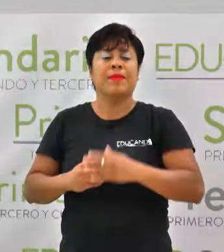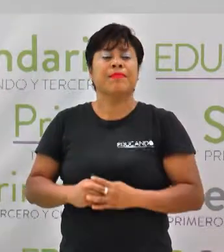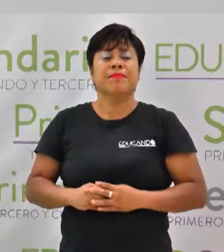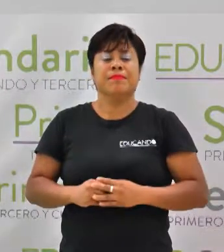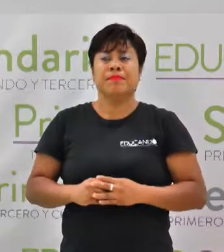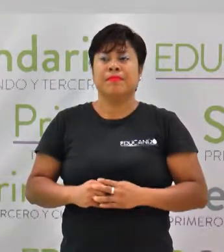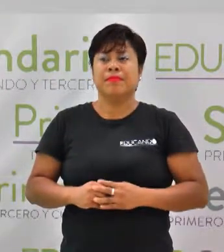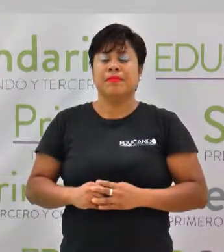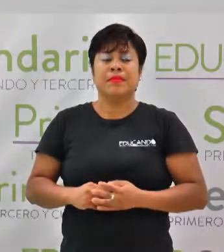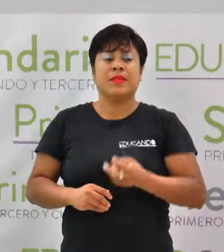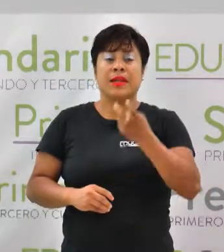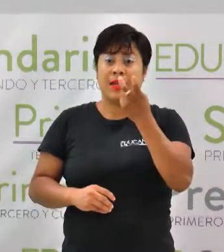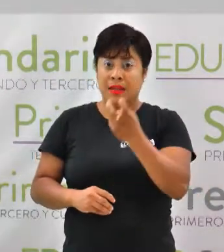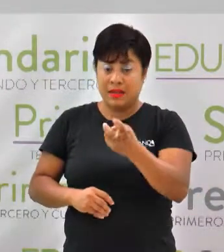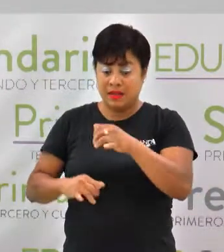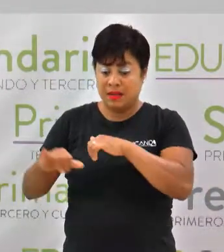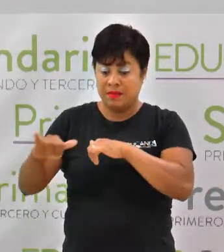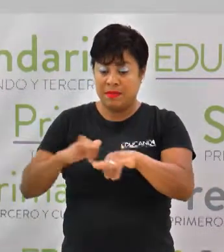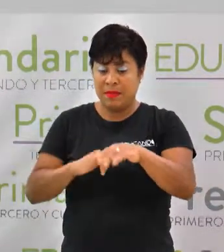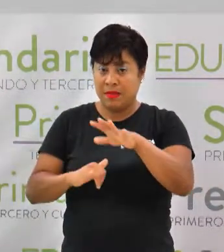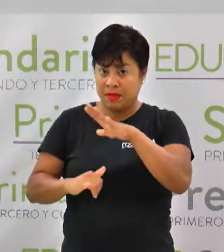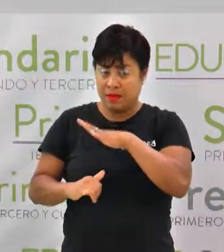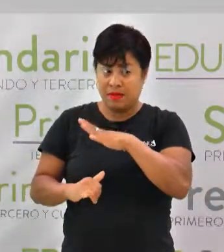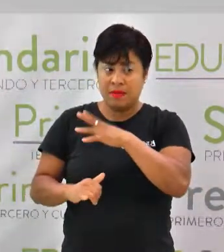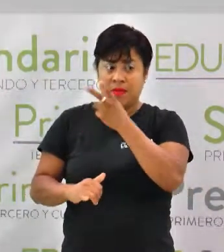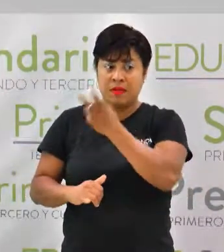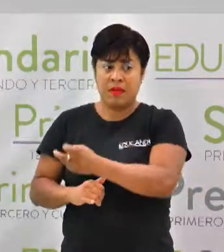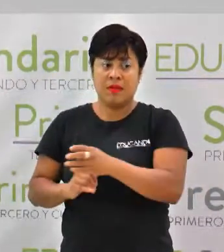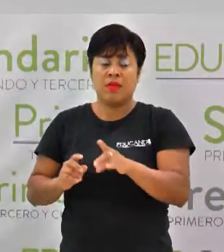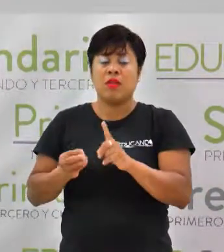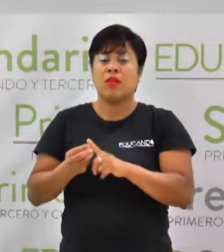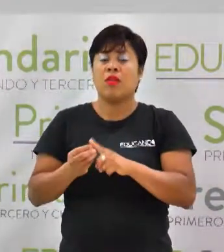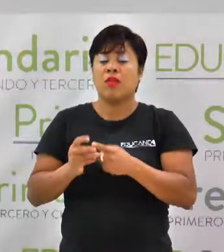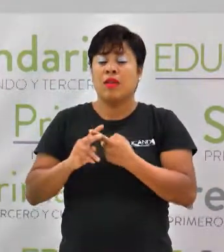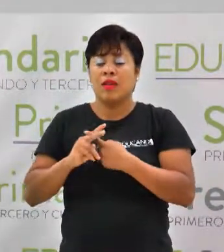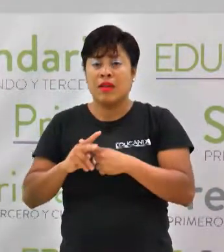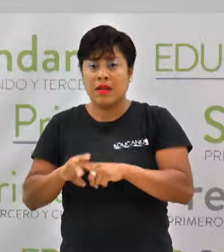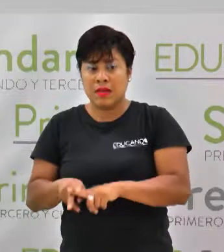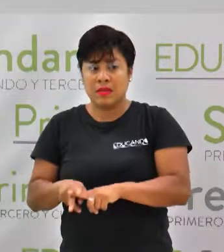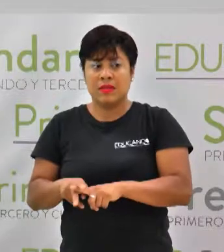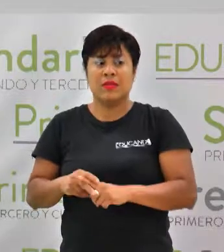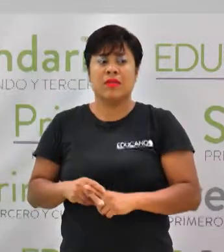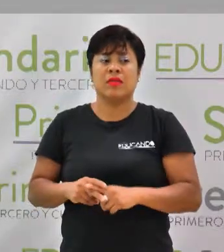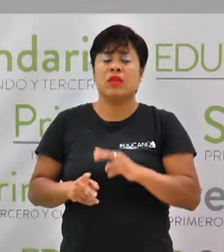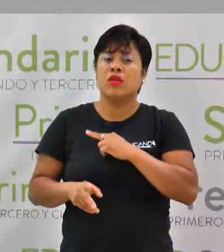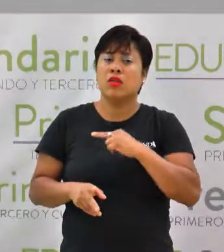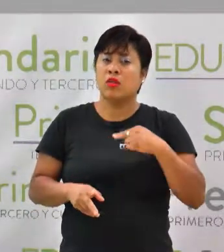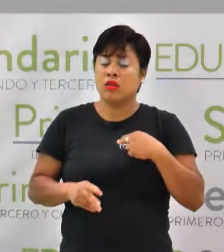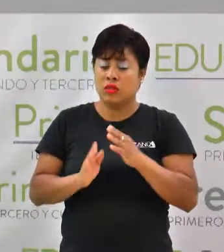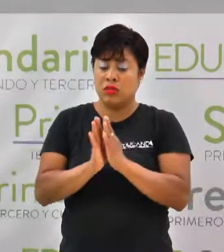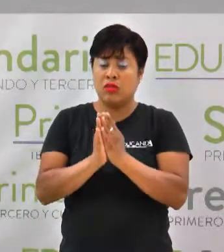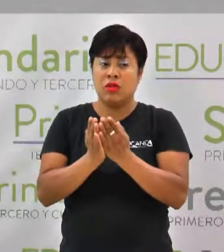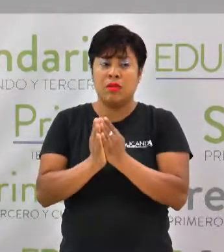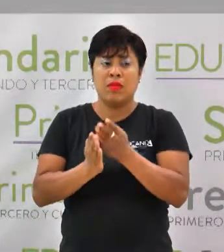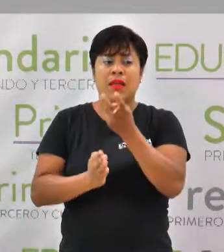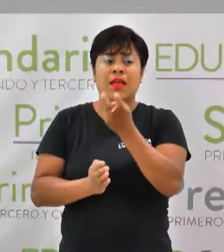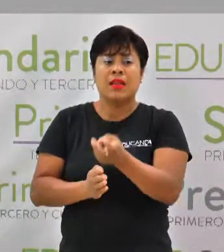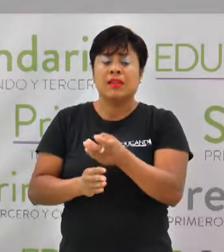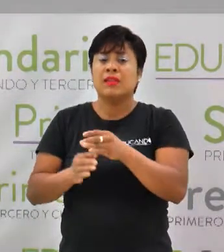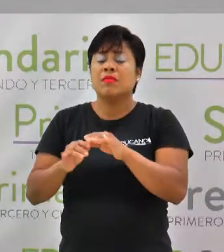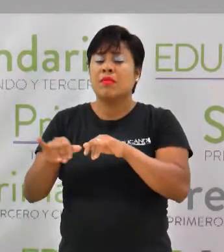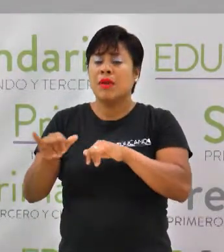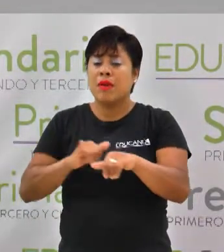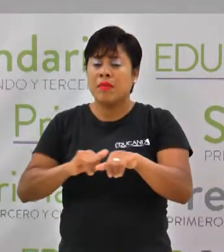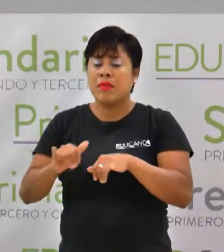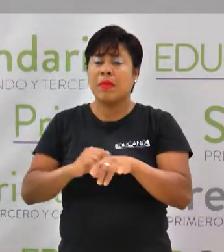bien. Este mapa que tenemos aquí, con el que inicia nuestro libro, es